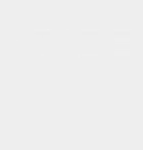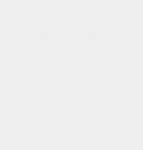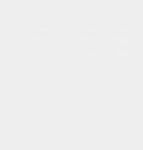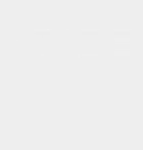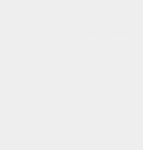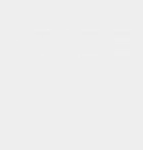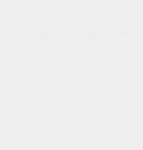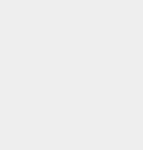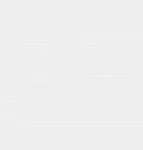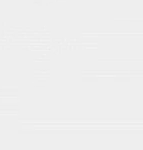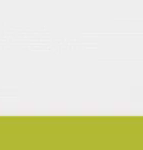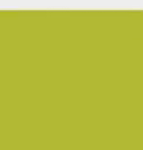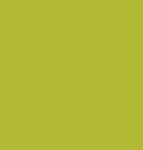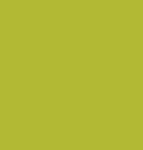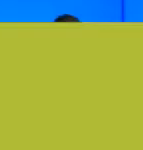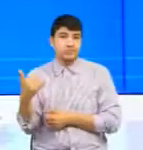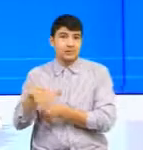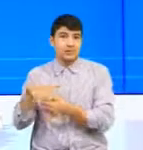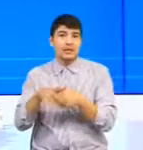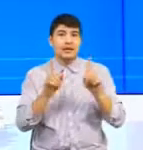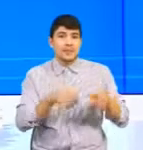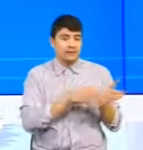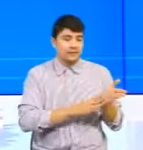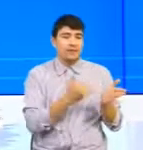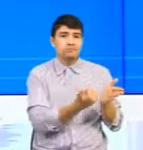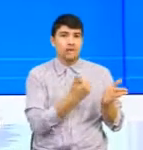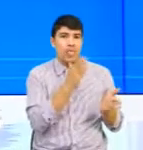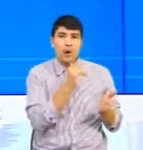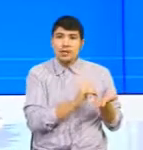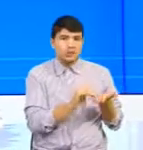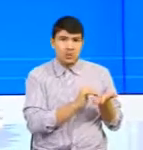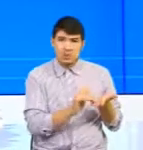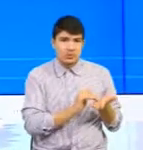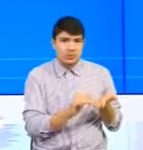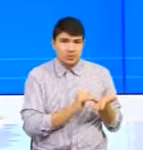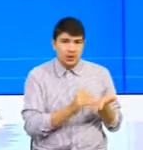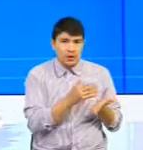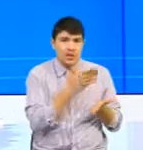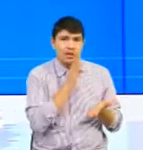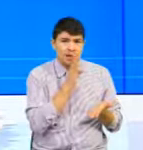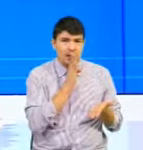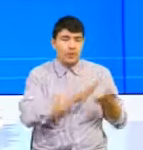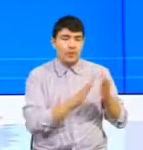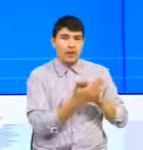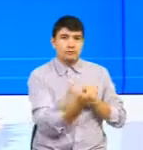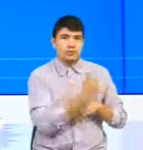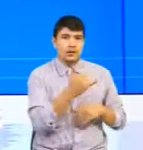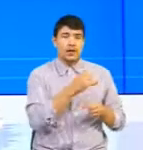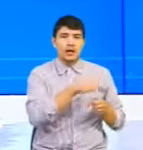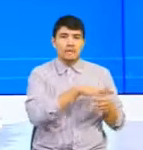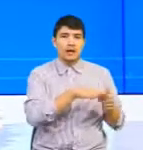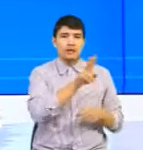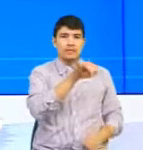cantero toco en floridablanca sin soluciones permanentes se encuentran los habitantes del barrio villa alcázar después de